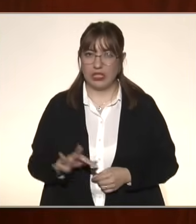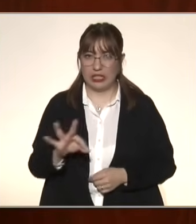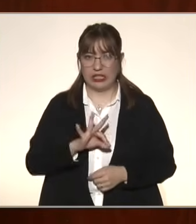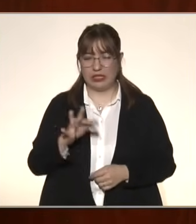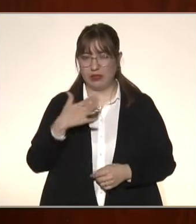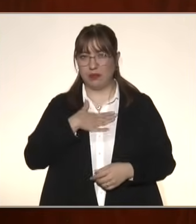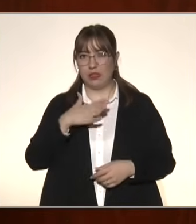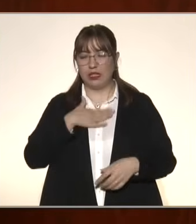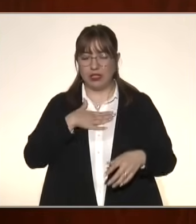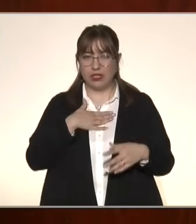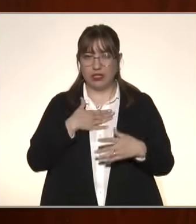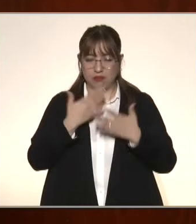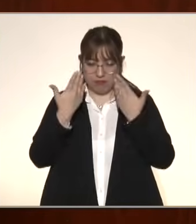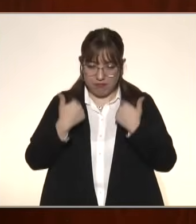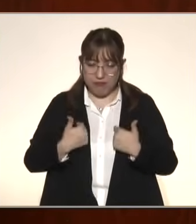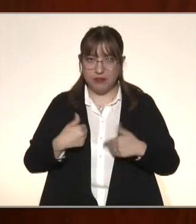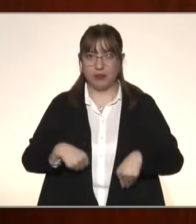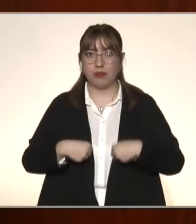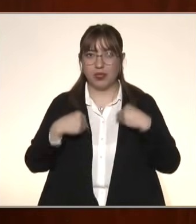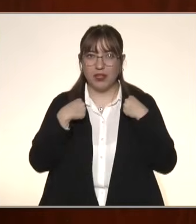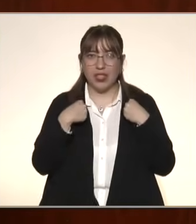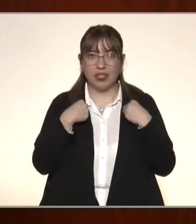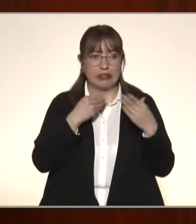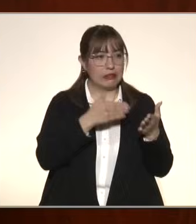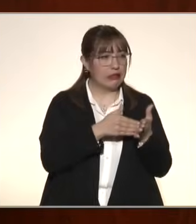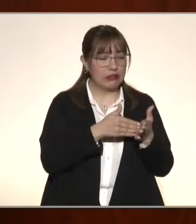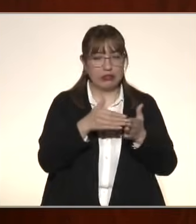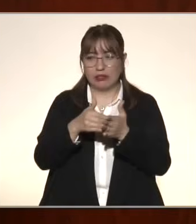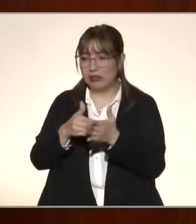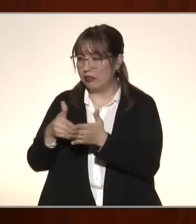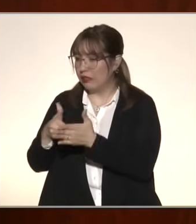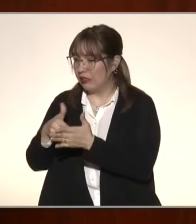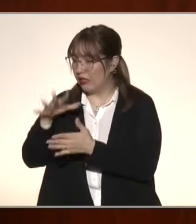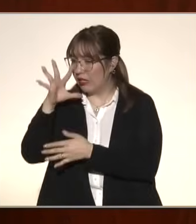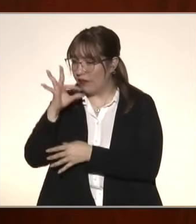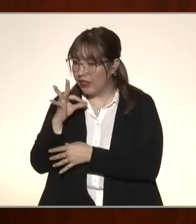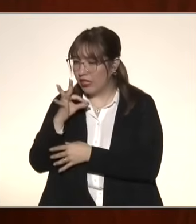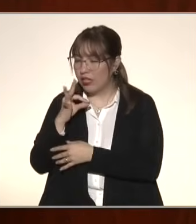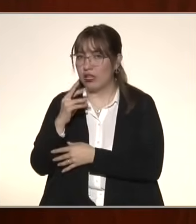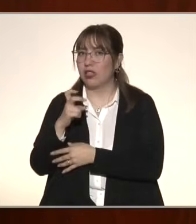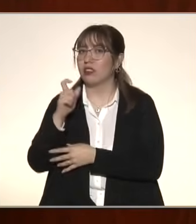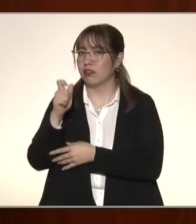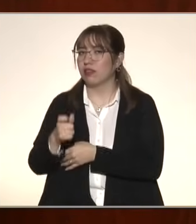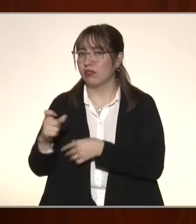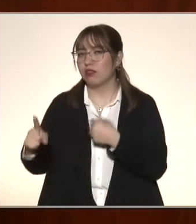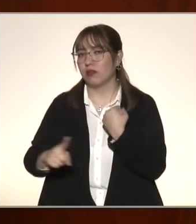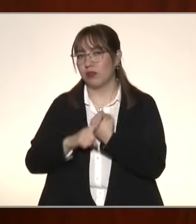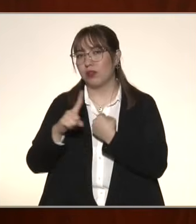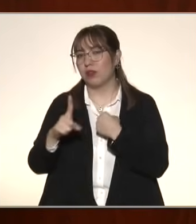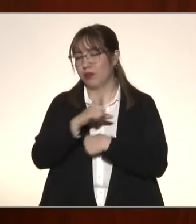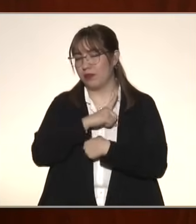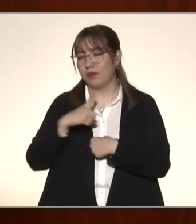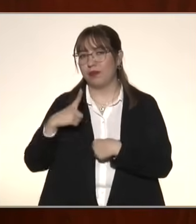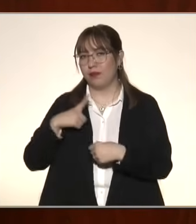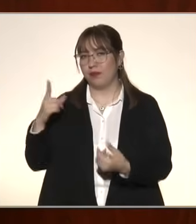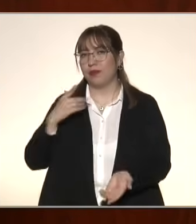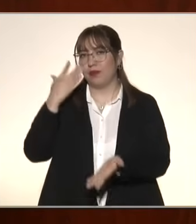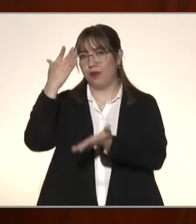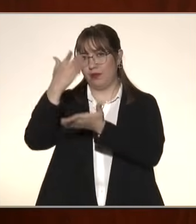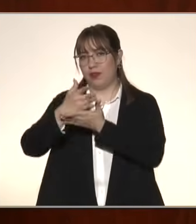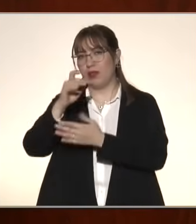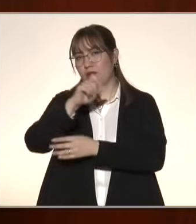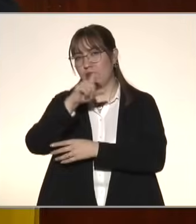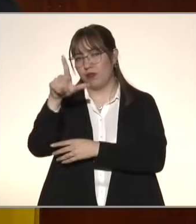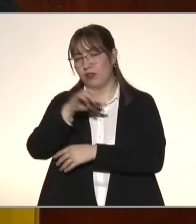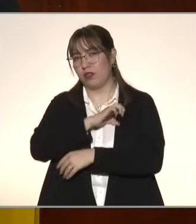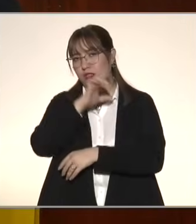funcionalidad, está afectando otras áreas de mi vida de manera significativa, entonces vale la pena que me atienda. Sí, hay personas que